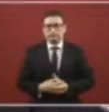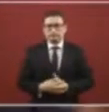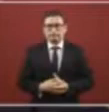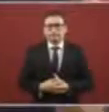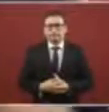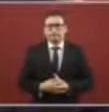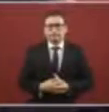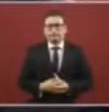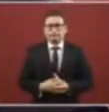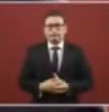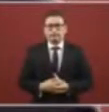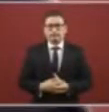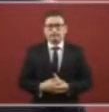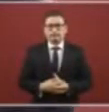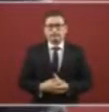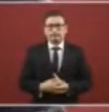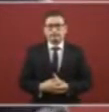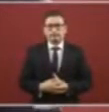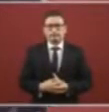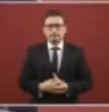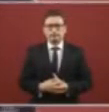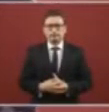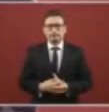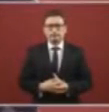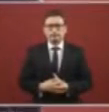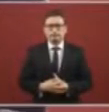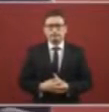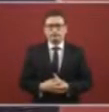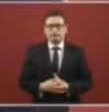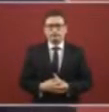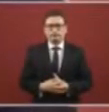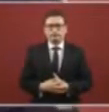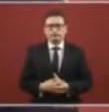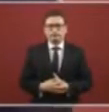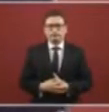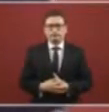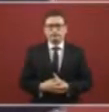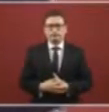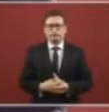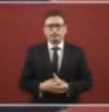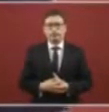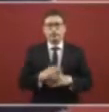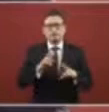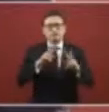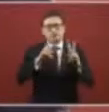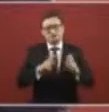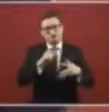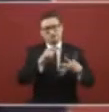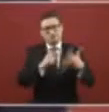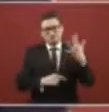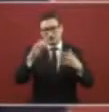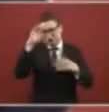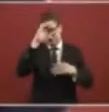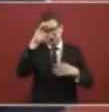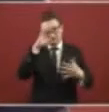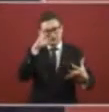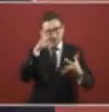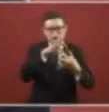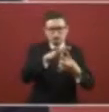y desde luego de avanzada en lo científico en